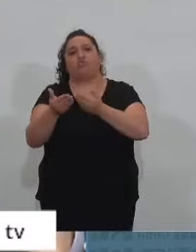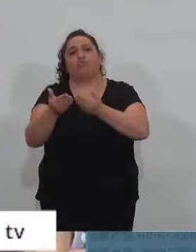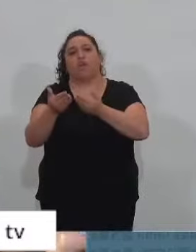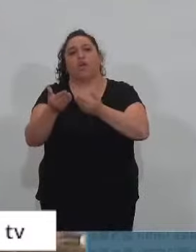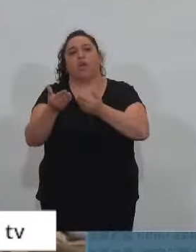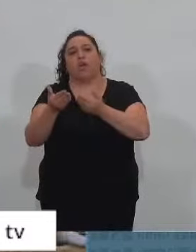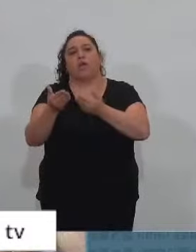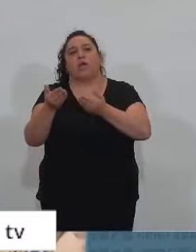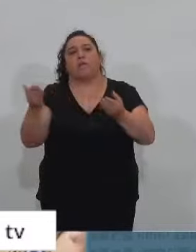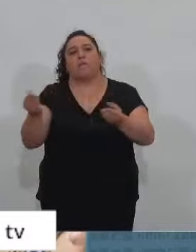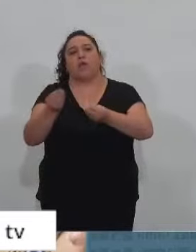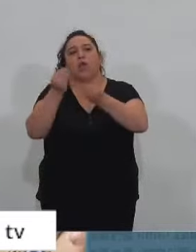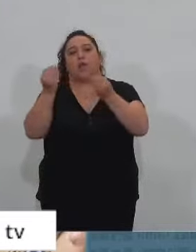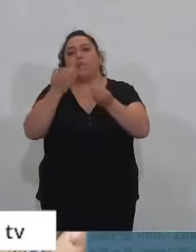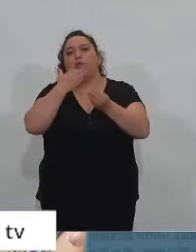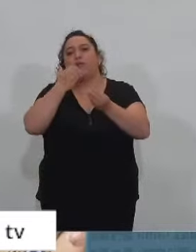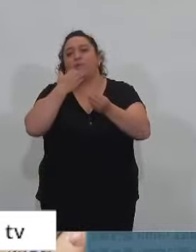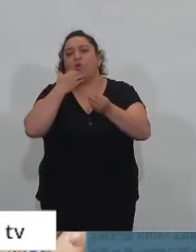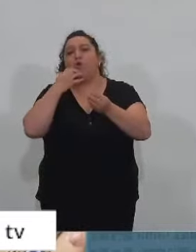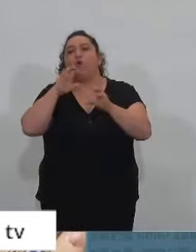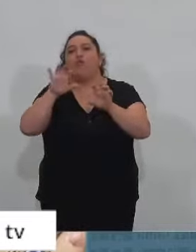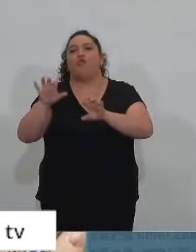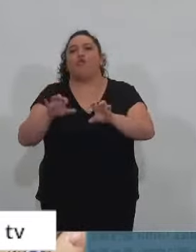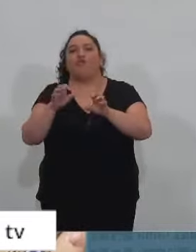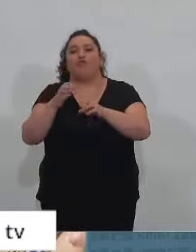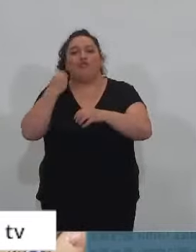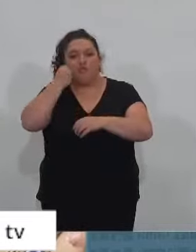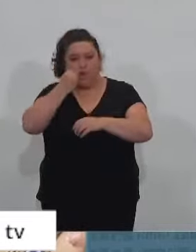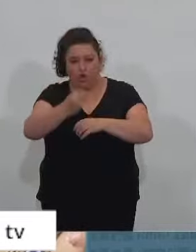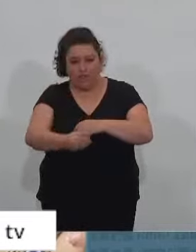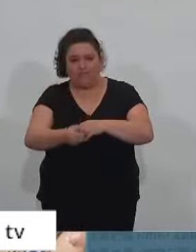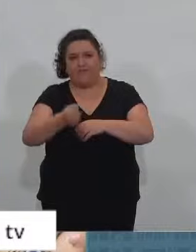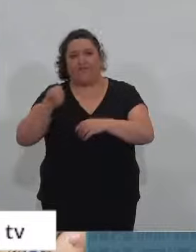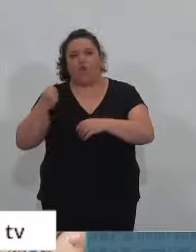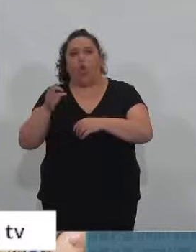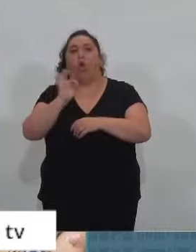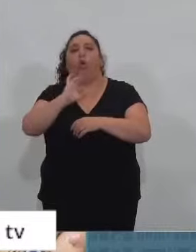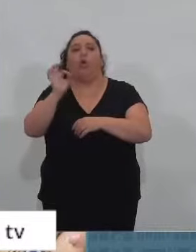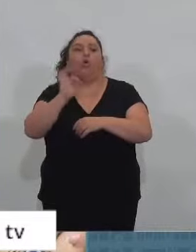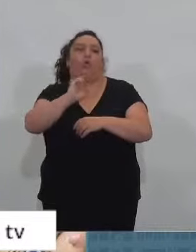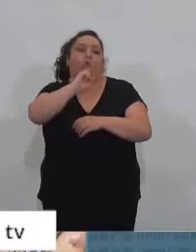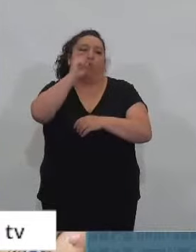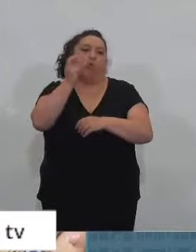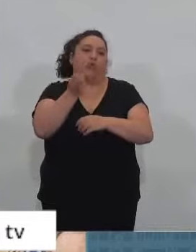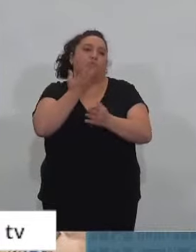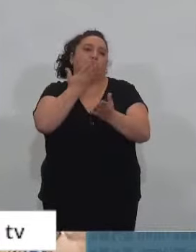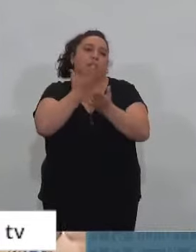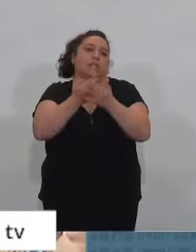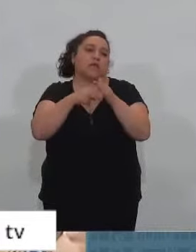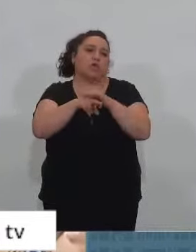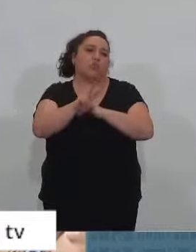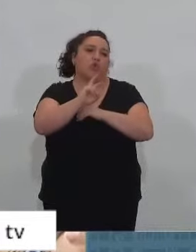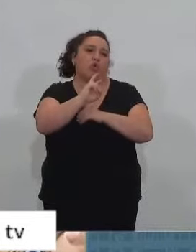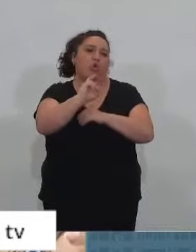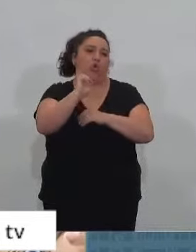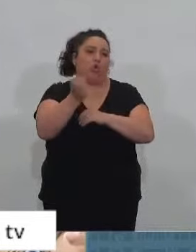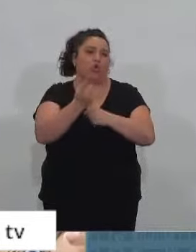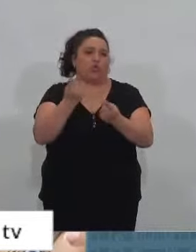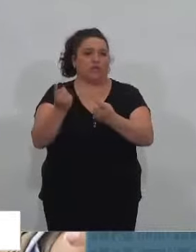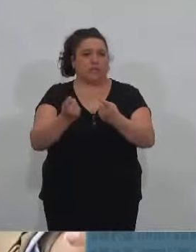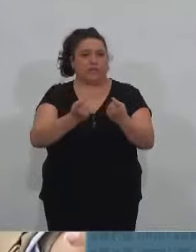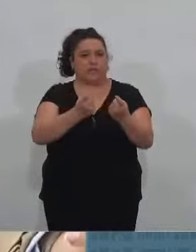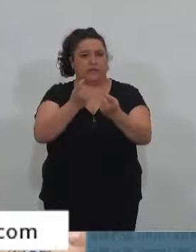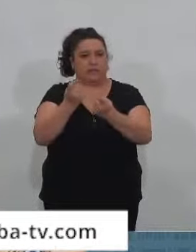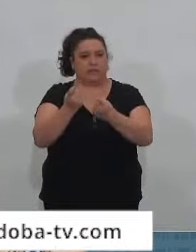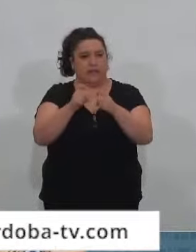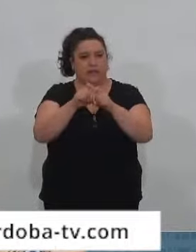en la mejora de la cocina, se le podrían pedir otra serie de recursos a la empresa licitadora. En este caso, se puede